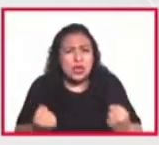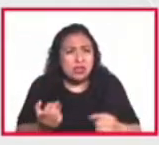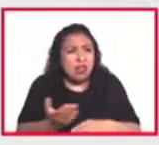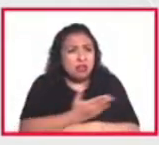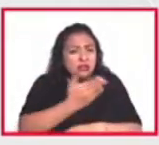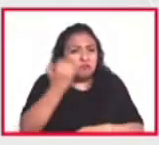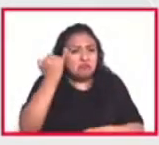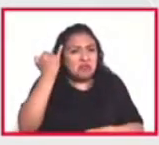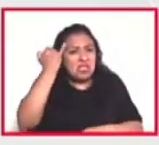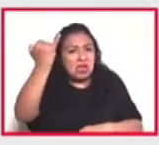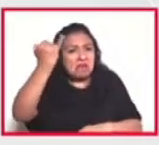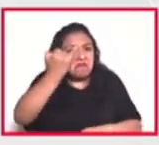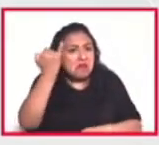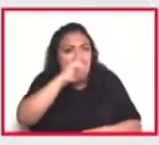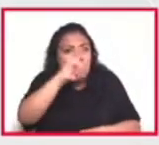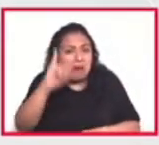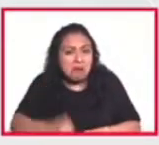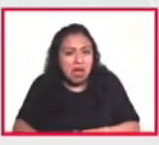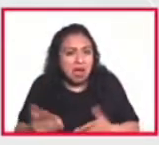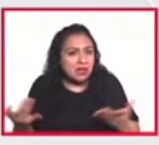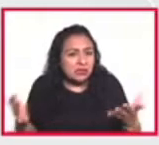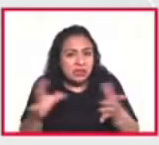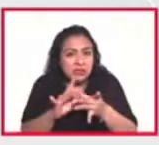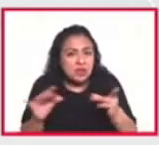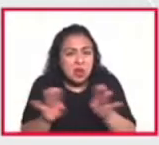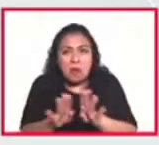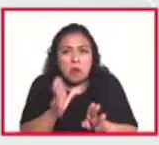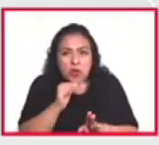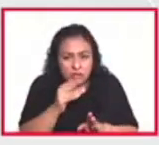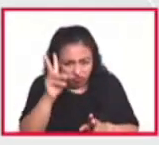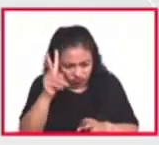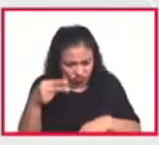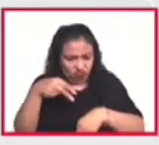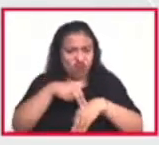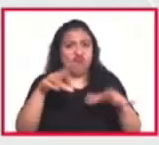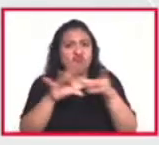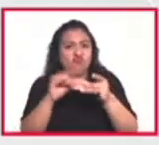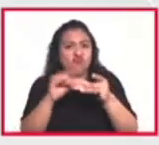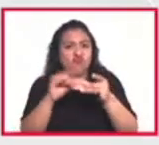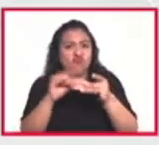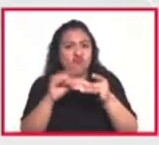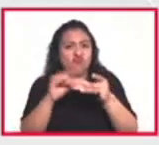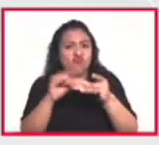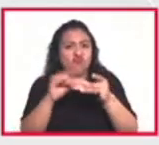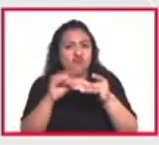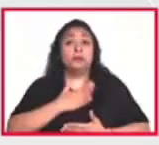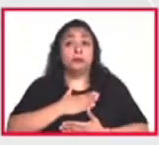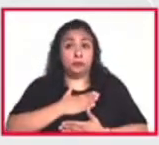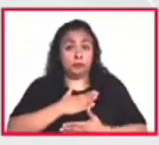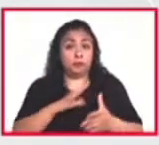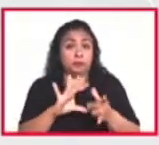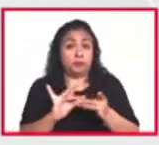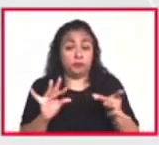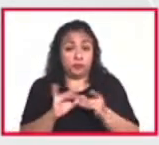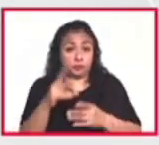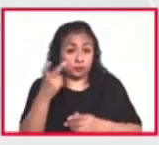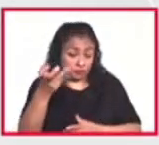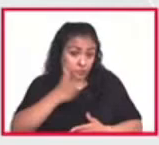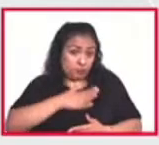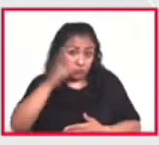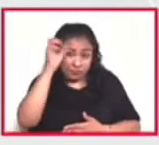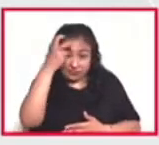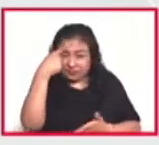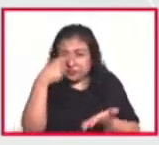No podemos desinflar eso. Lo hemos hablado públicamente. Manifiesto mi apoyo a que eso, lo que se tenga